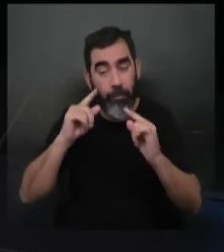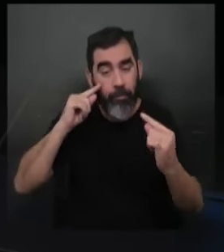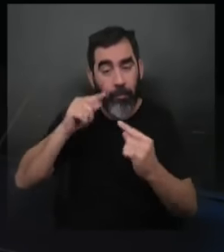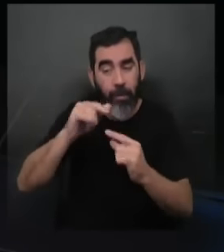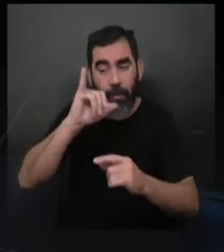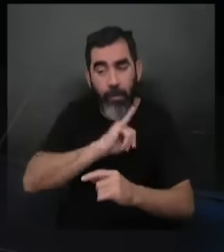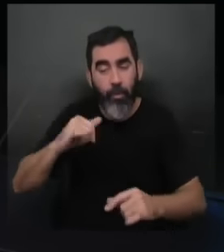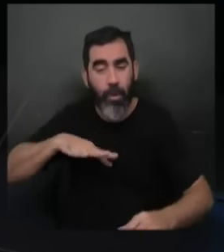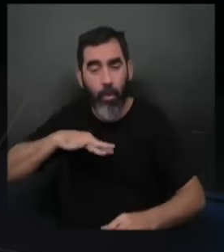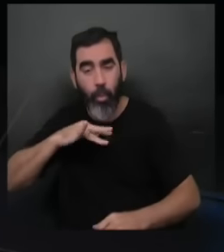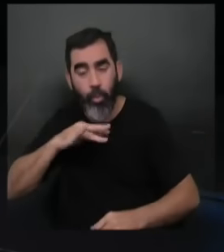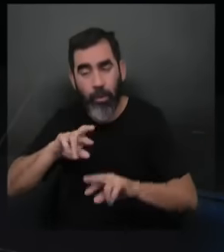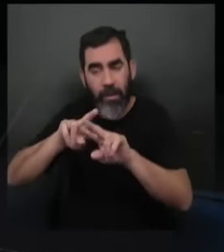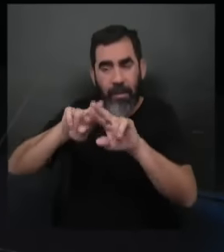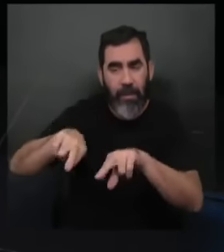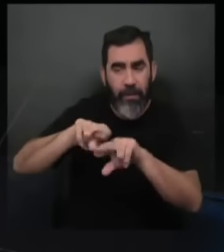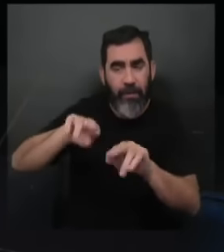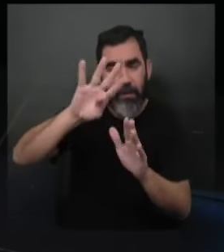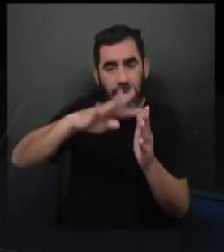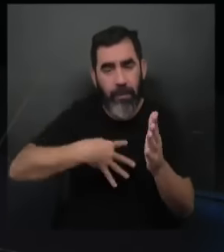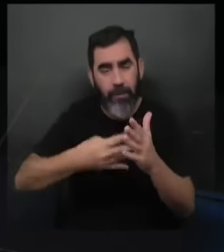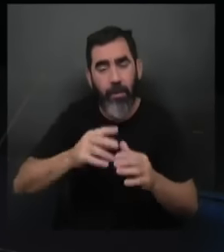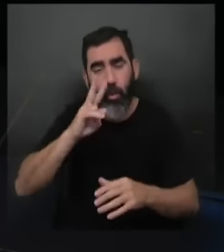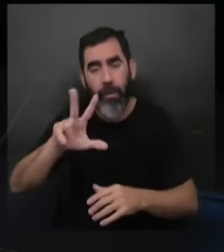denunciar la corrupción y rechazar la agenda